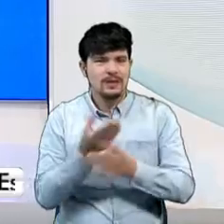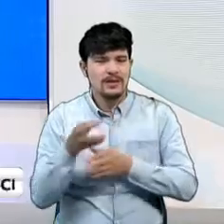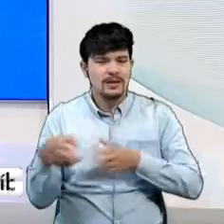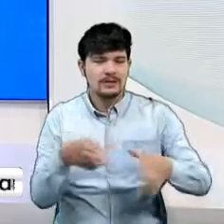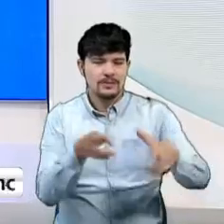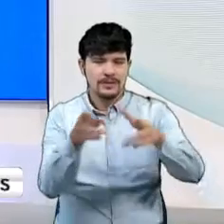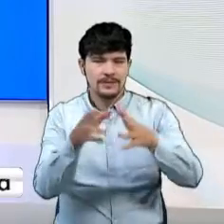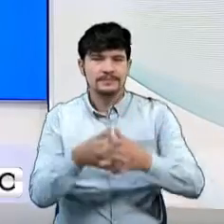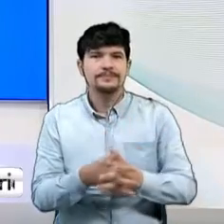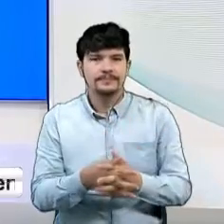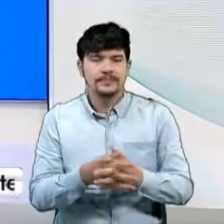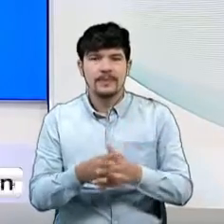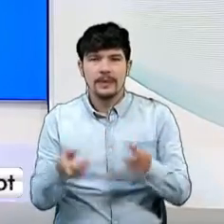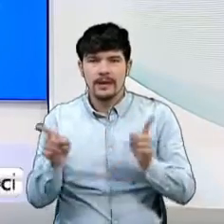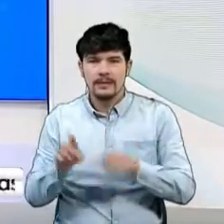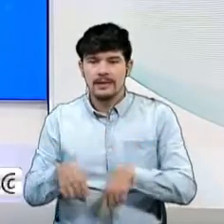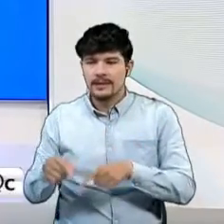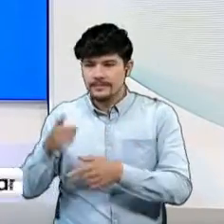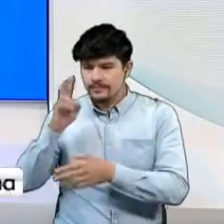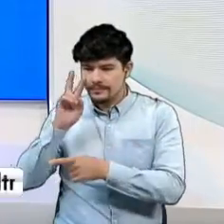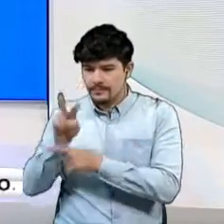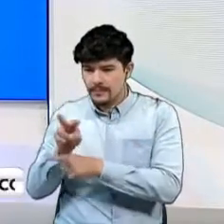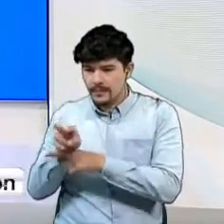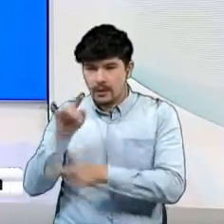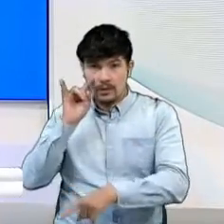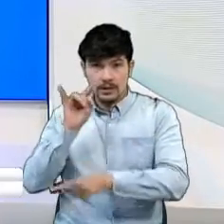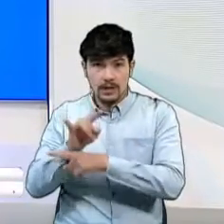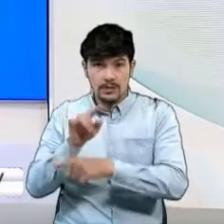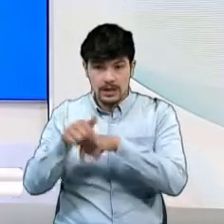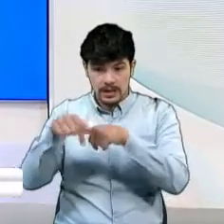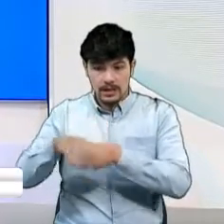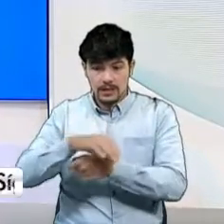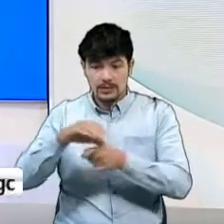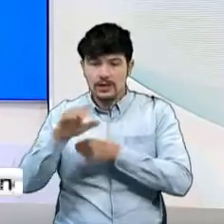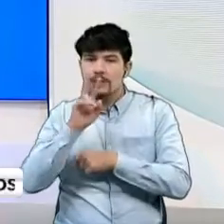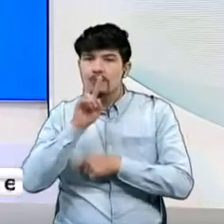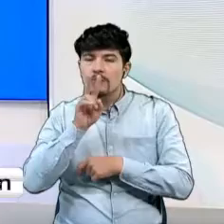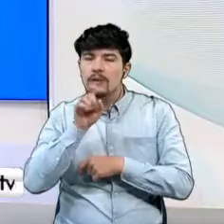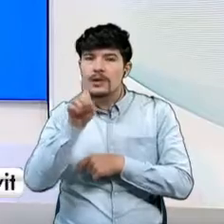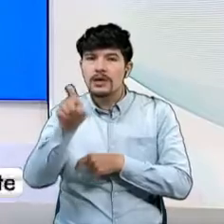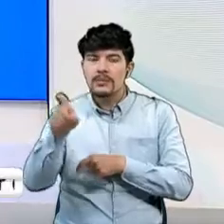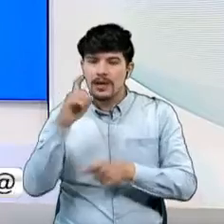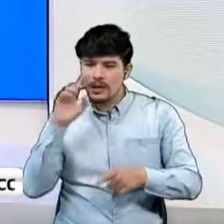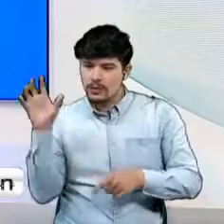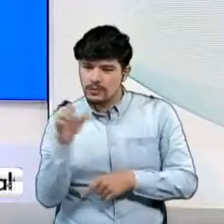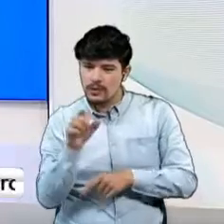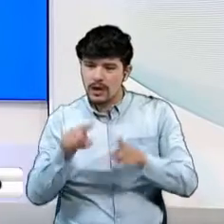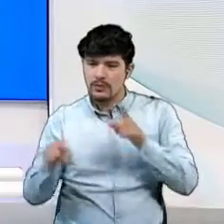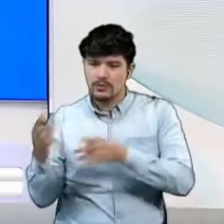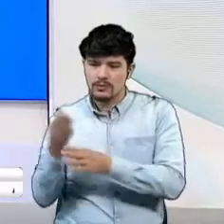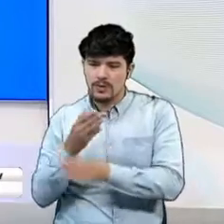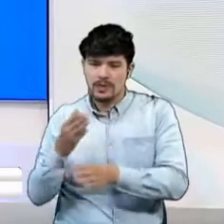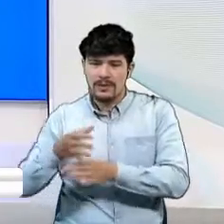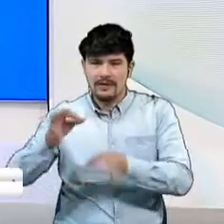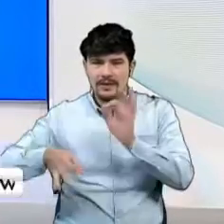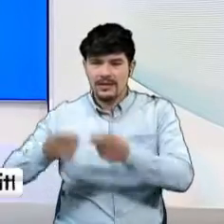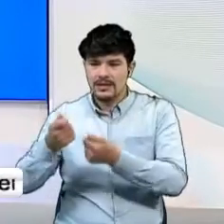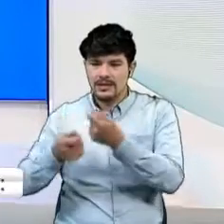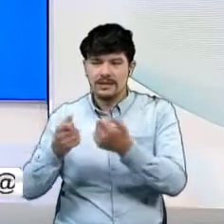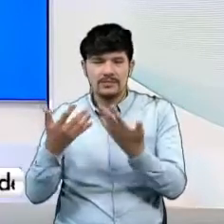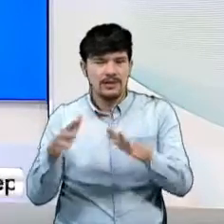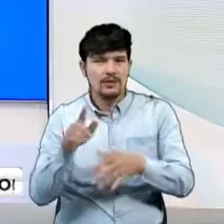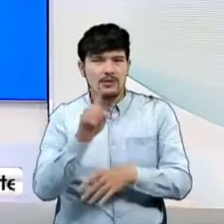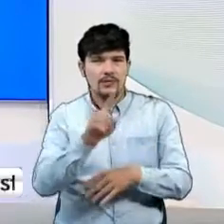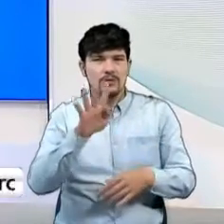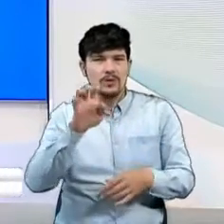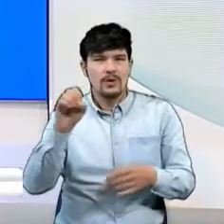de otra parte en una auditoría de regular la contraloría de bucaramanga encontró un presunto daño fiscal por un poco más de 190 millones